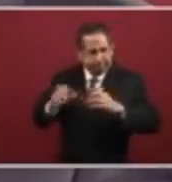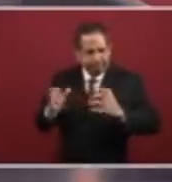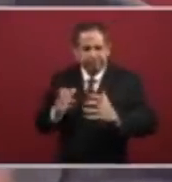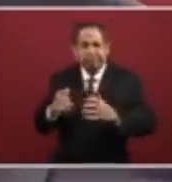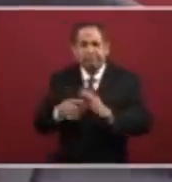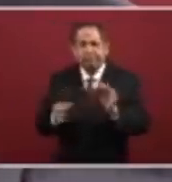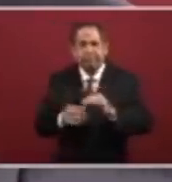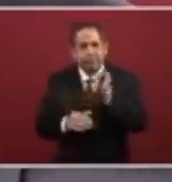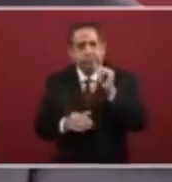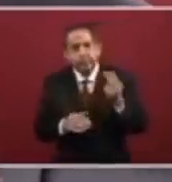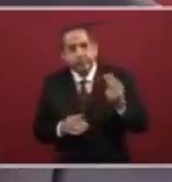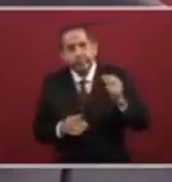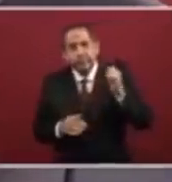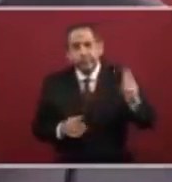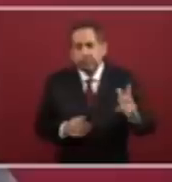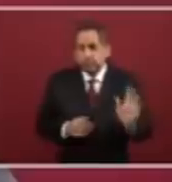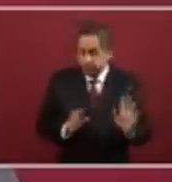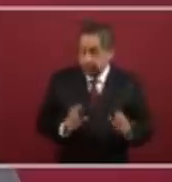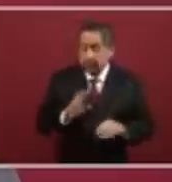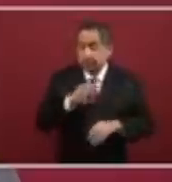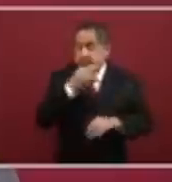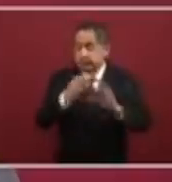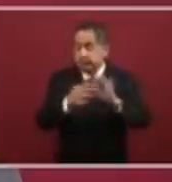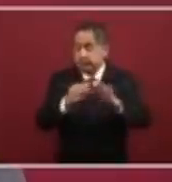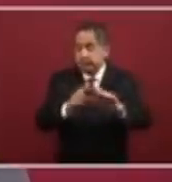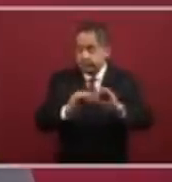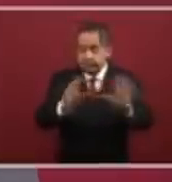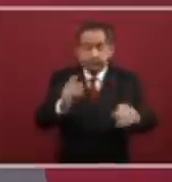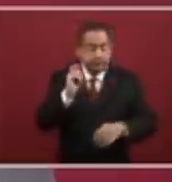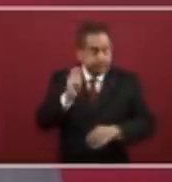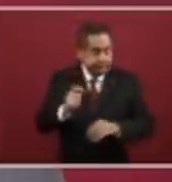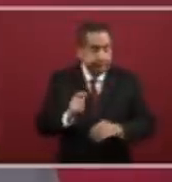depender. Les aclaro que lo que se